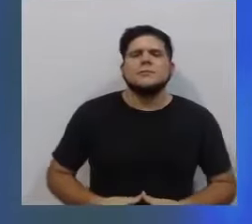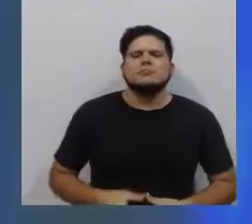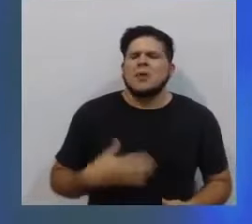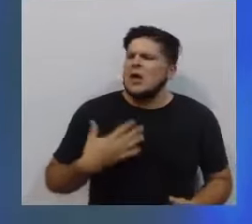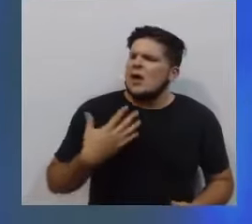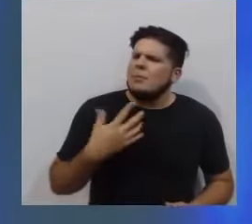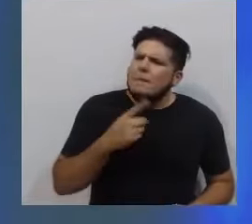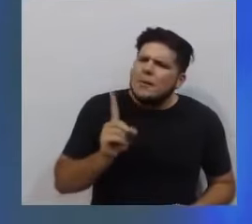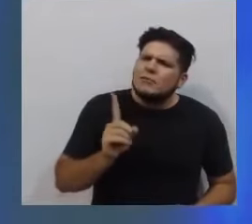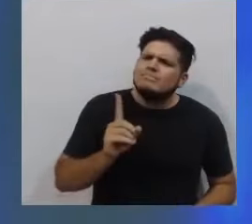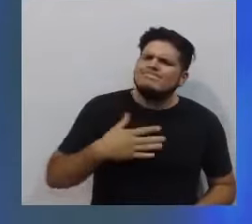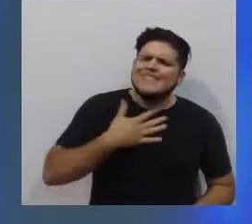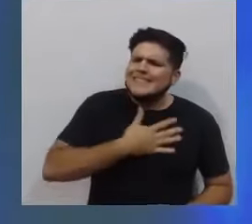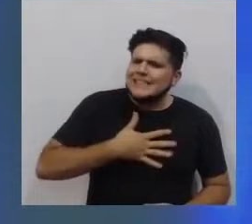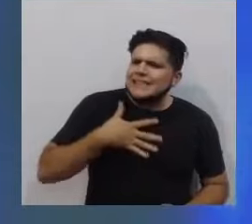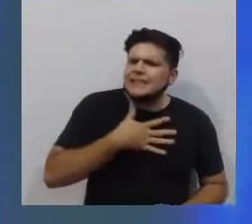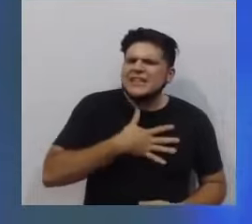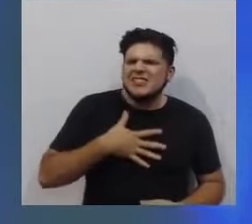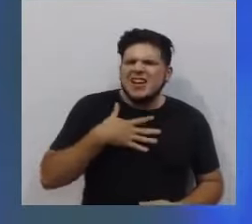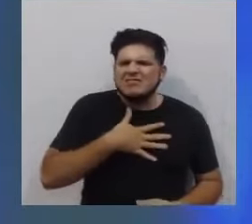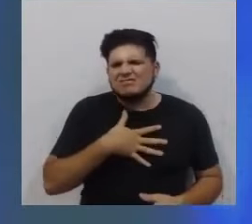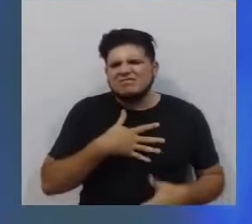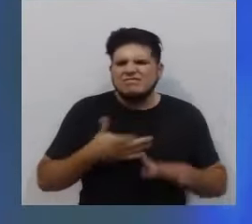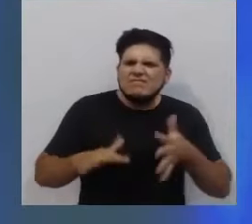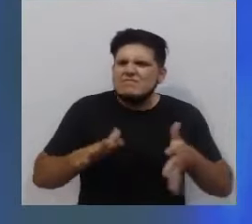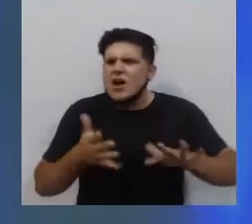jerusalén estaba asolada